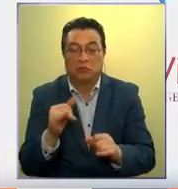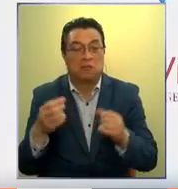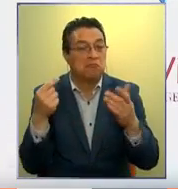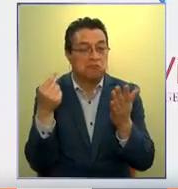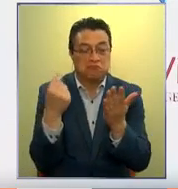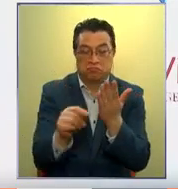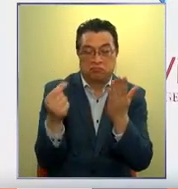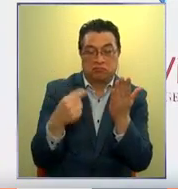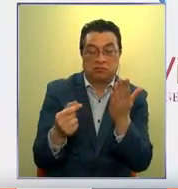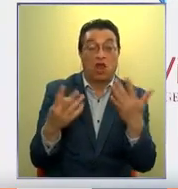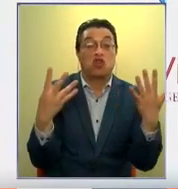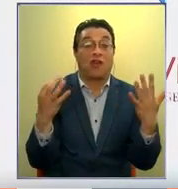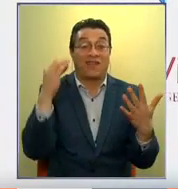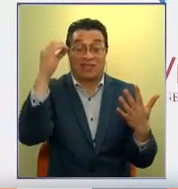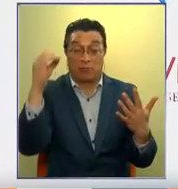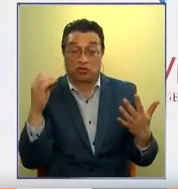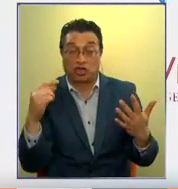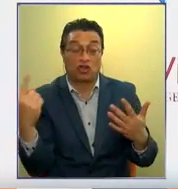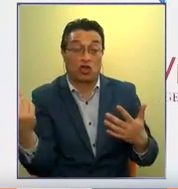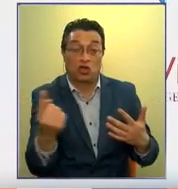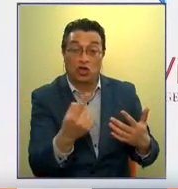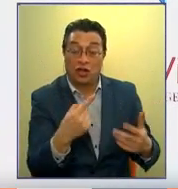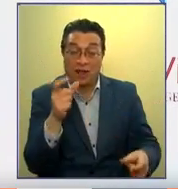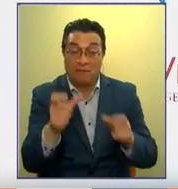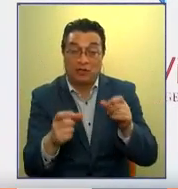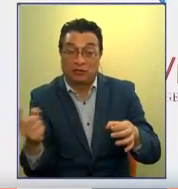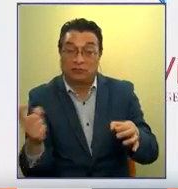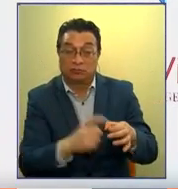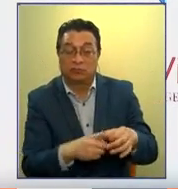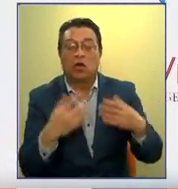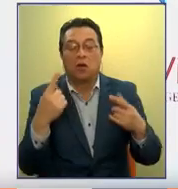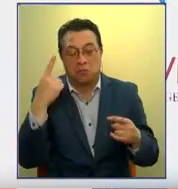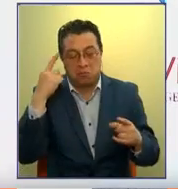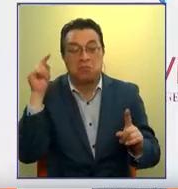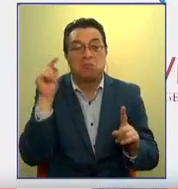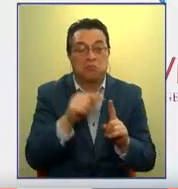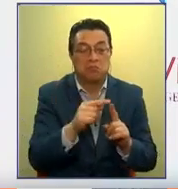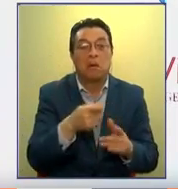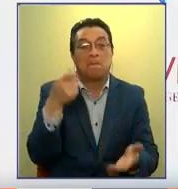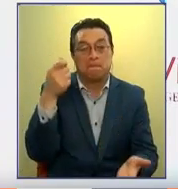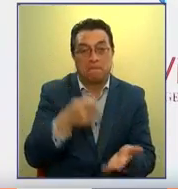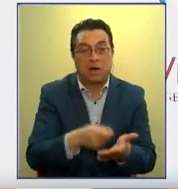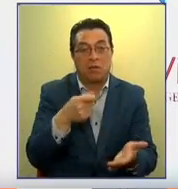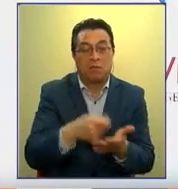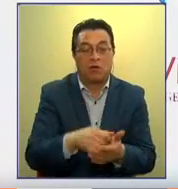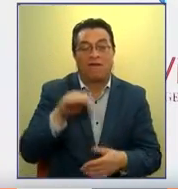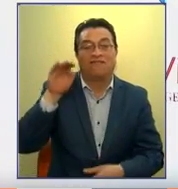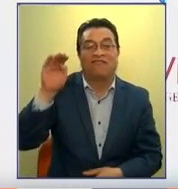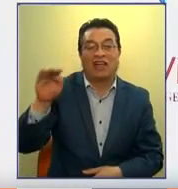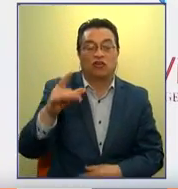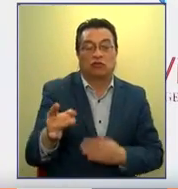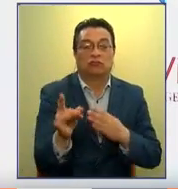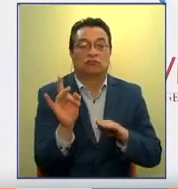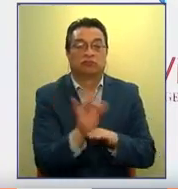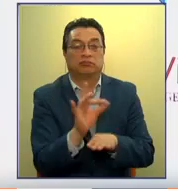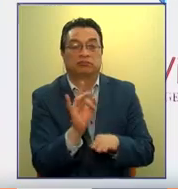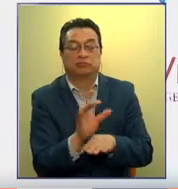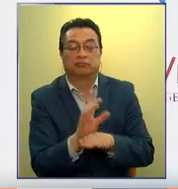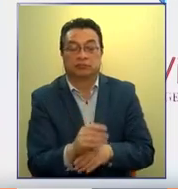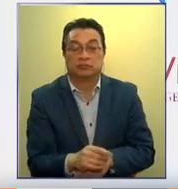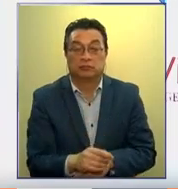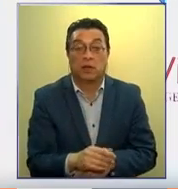y más del 90% de los afiliados y afiliadas han optado por el pago en la cuenta bancaria.